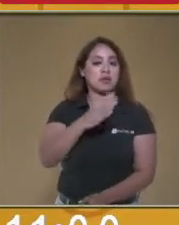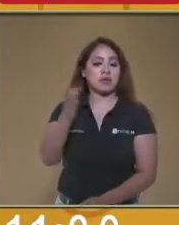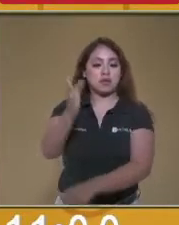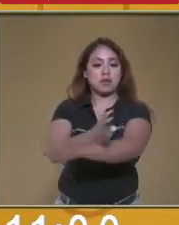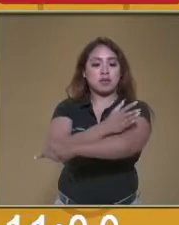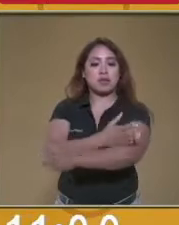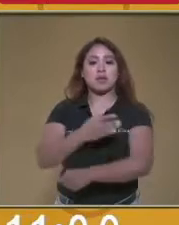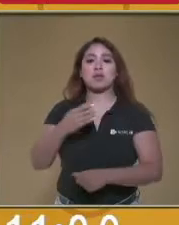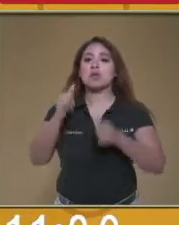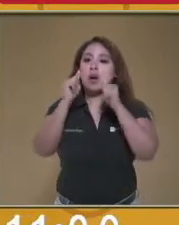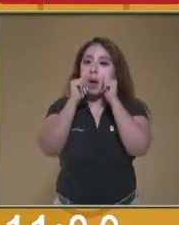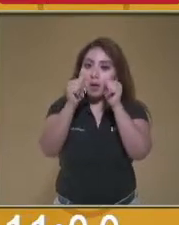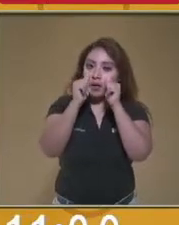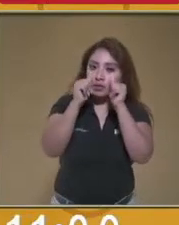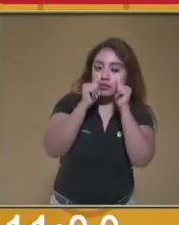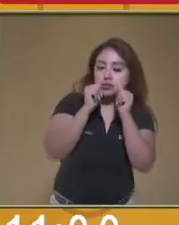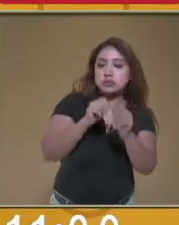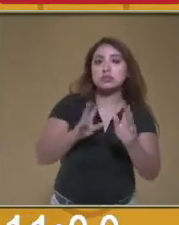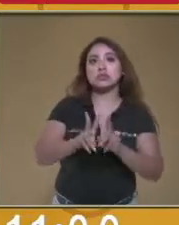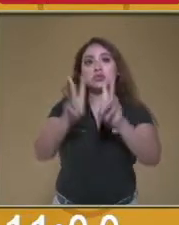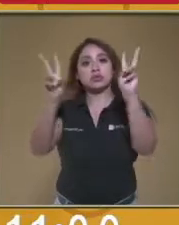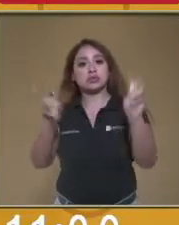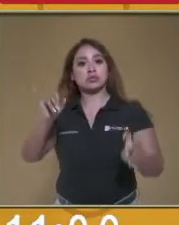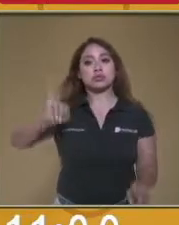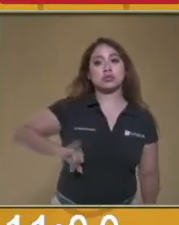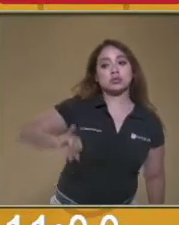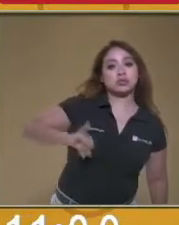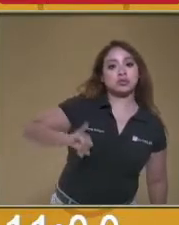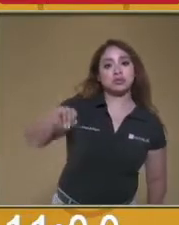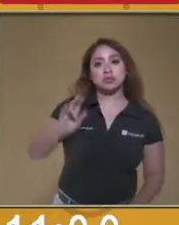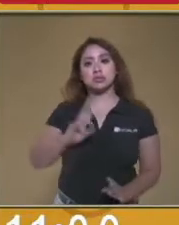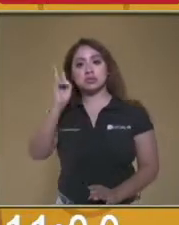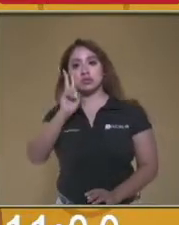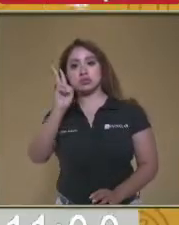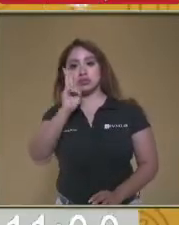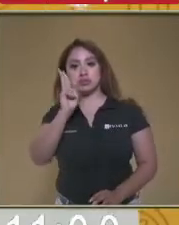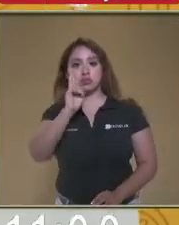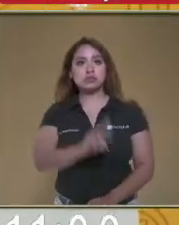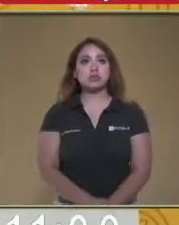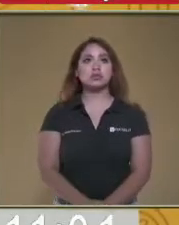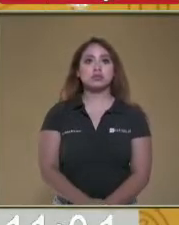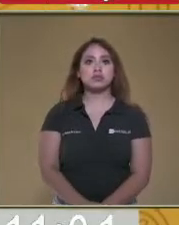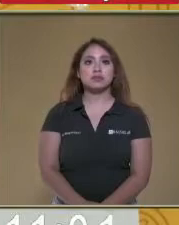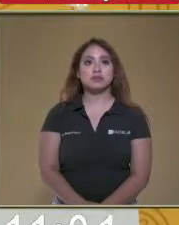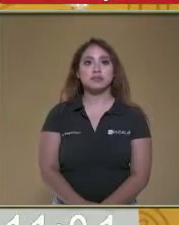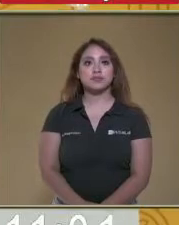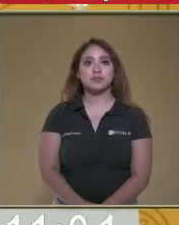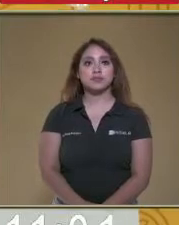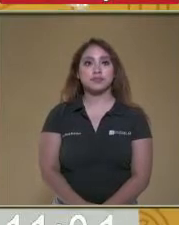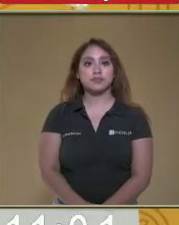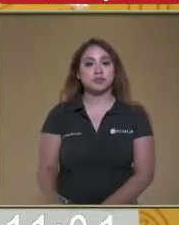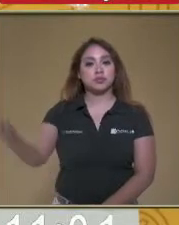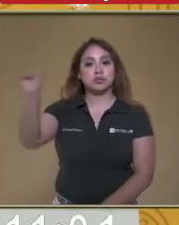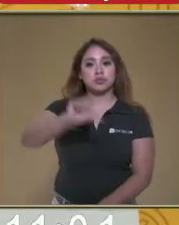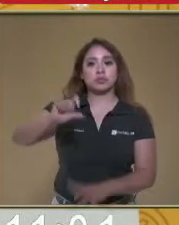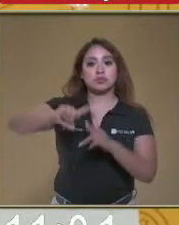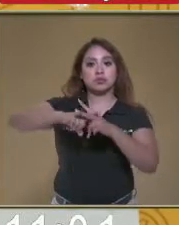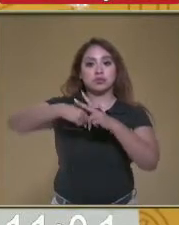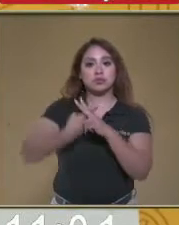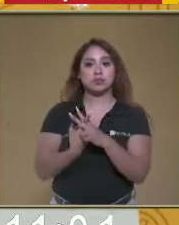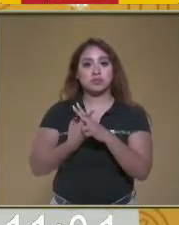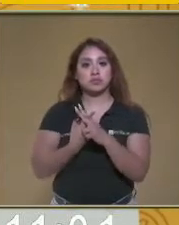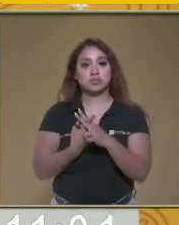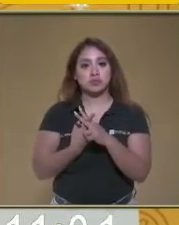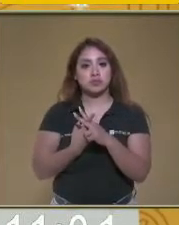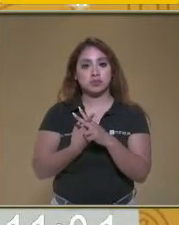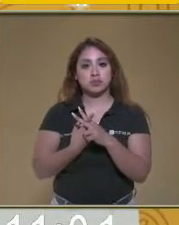poner mucha atención a los temas tan interesantes que vamos a ver el día de hoy. El día de hoy, para iniciar, vamos